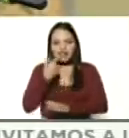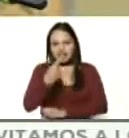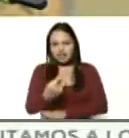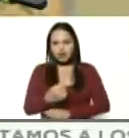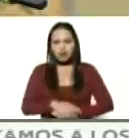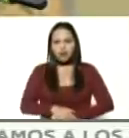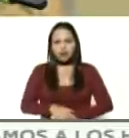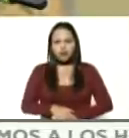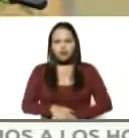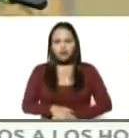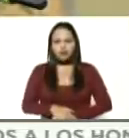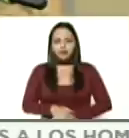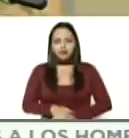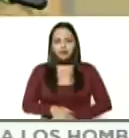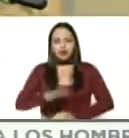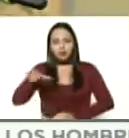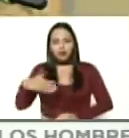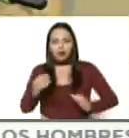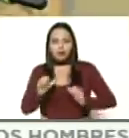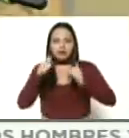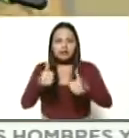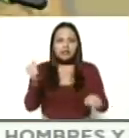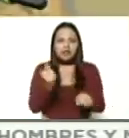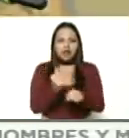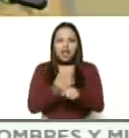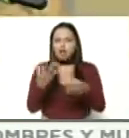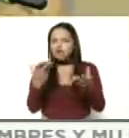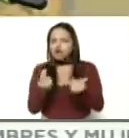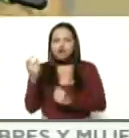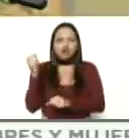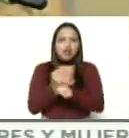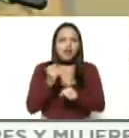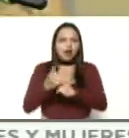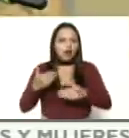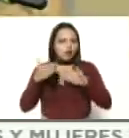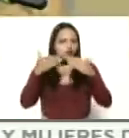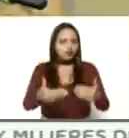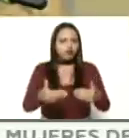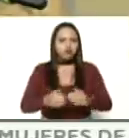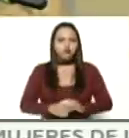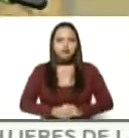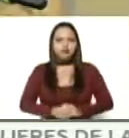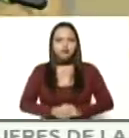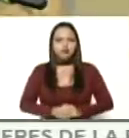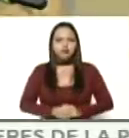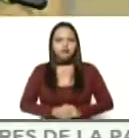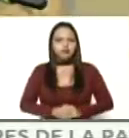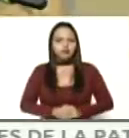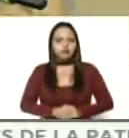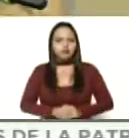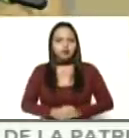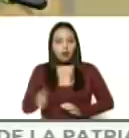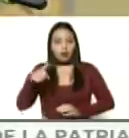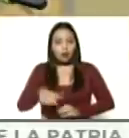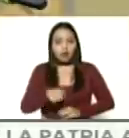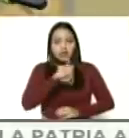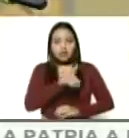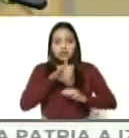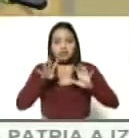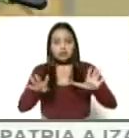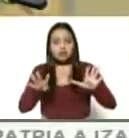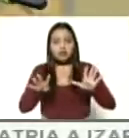minutos, poder comenzar a trabajar. Tenemos mucho trabajo por delante. El COVID-19 ha